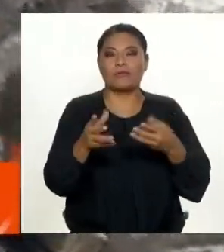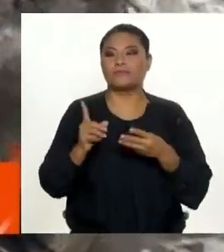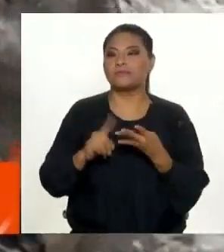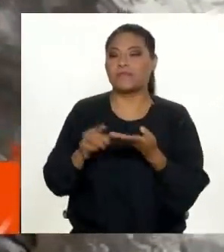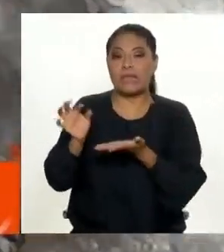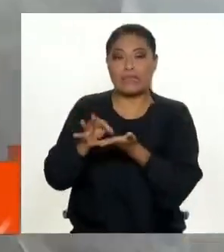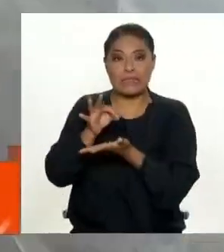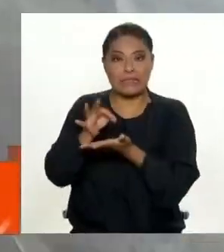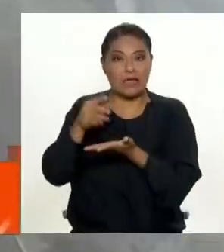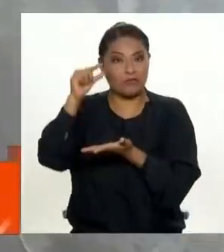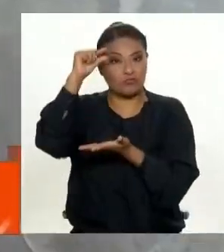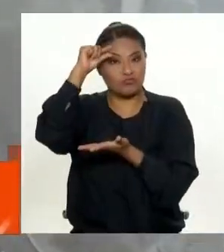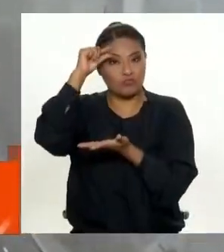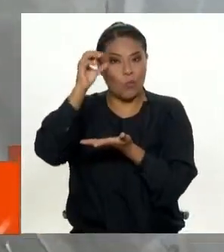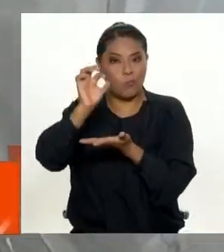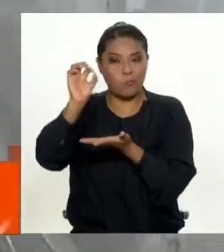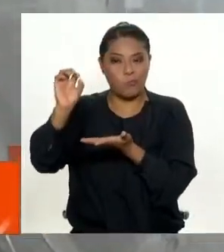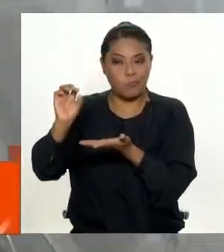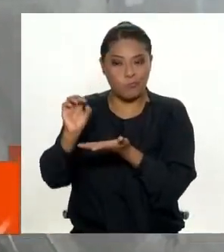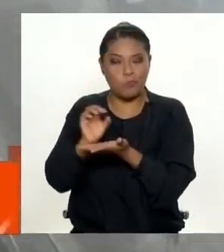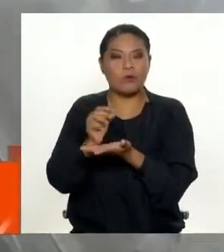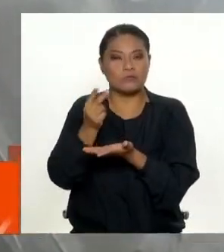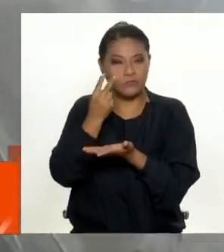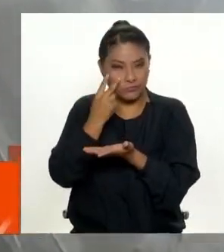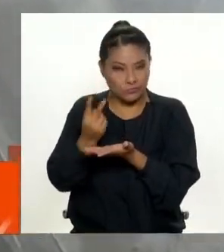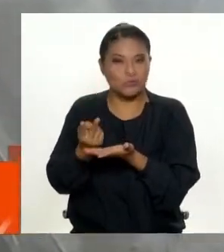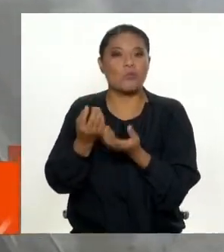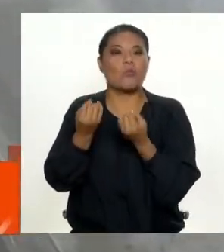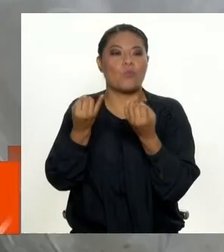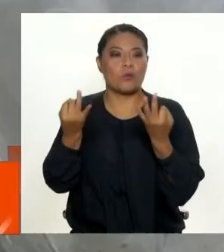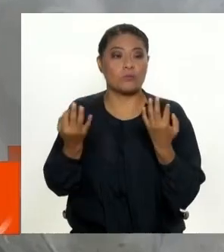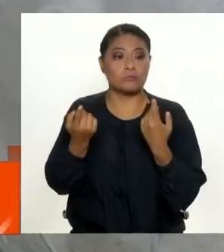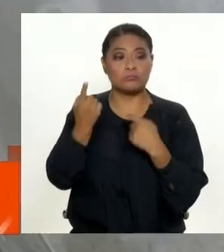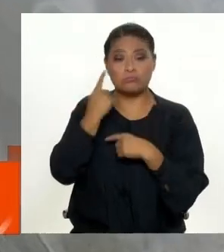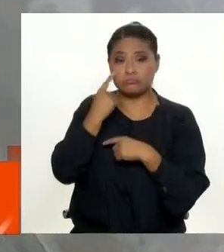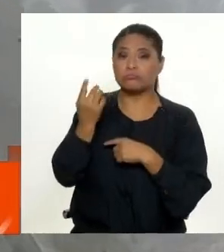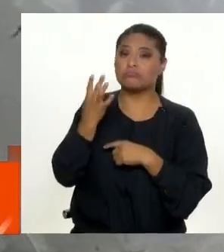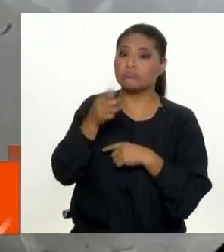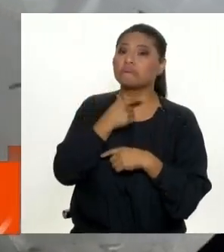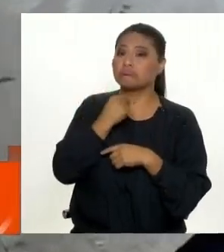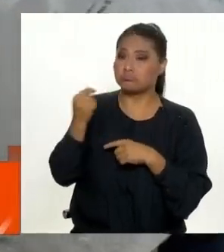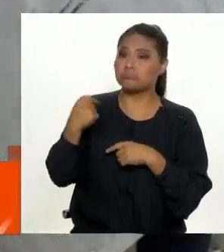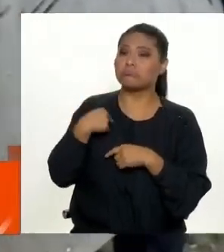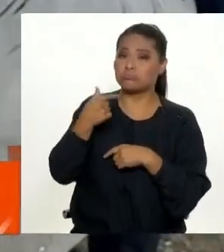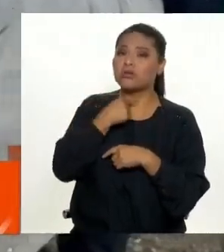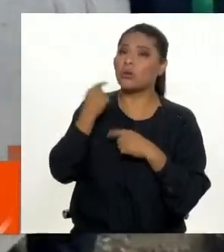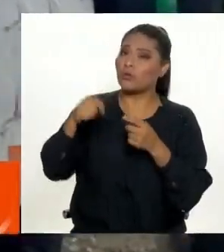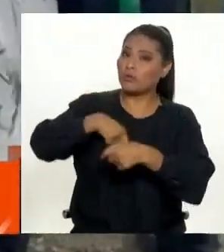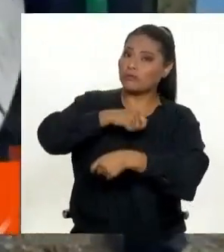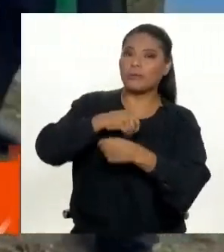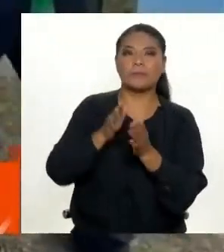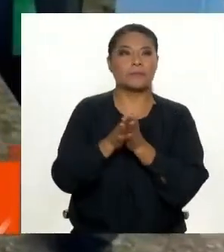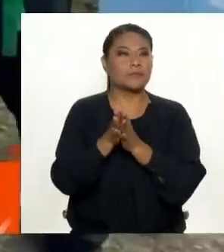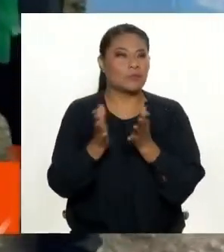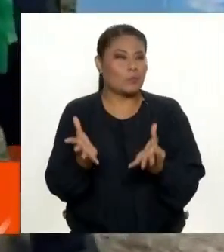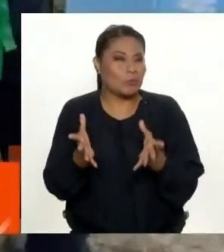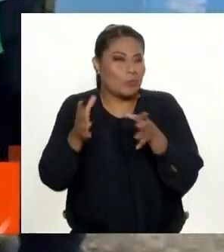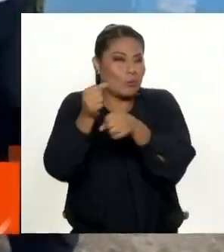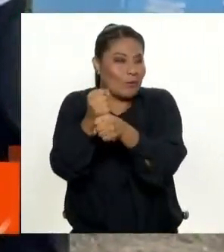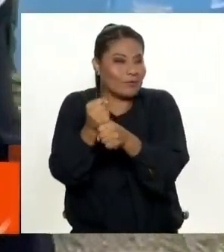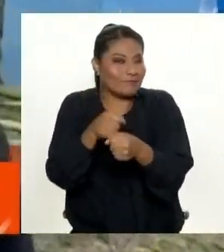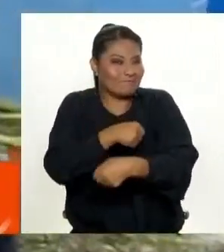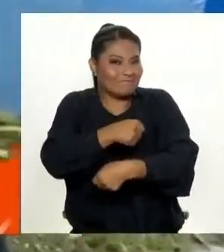Porque he estado viendo los ingredientes que lleva un Juane. Aún no me animo. Mira que a mí me gusta la cocina, Romy, pero todavía no me animo a cocinar Juane. Vamos a ver si este fin de